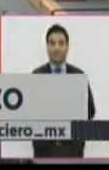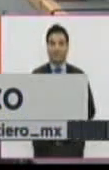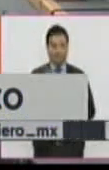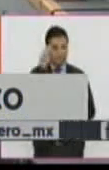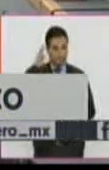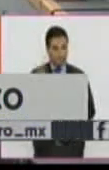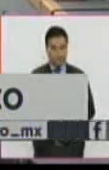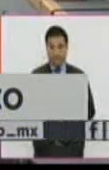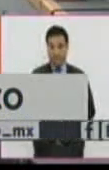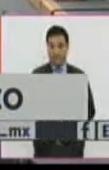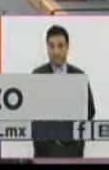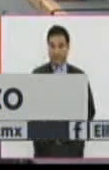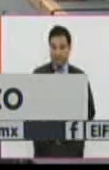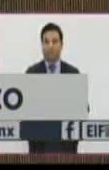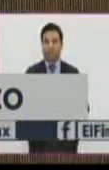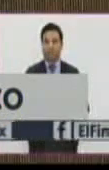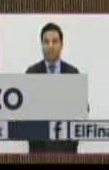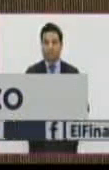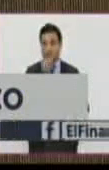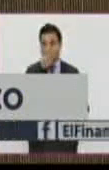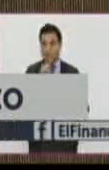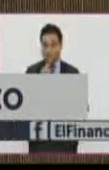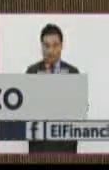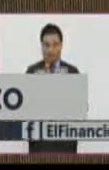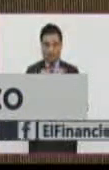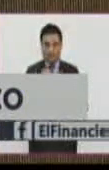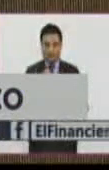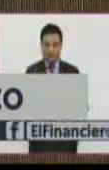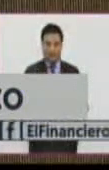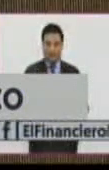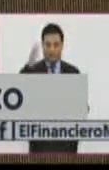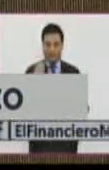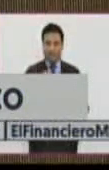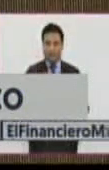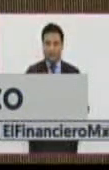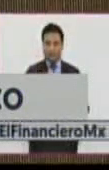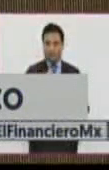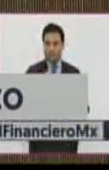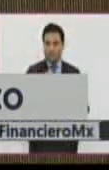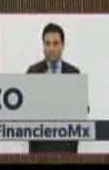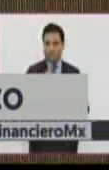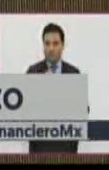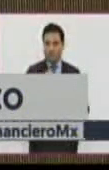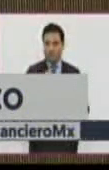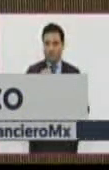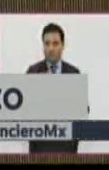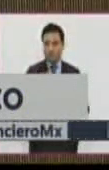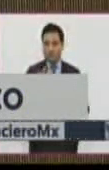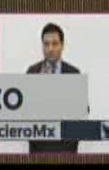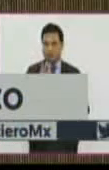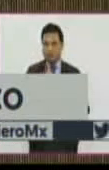volteando al graderío. Yo dudo que haya hoy en día un partido político que tenga más adherentes